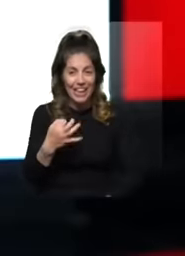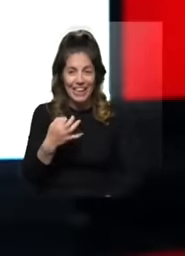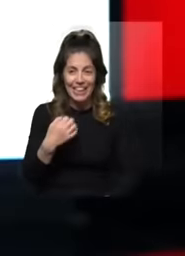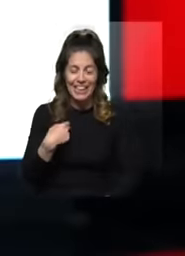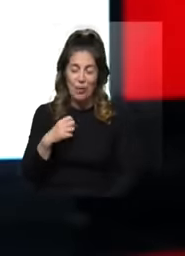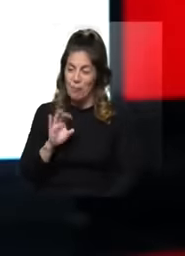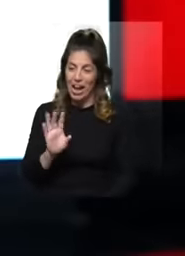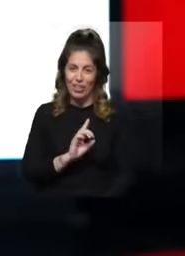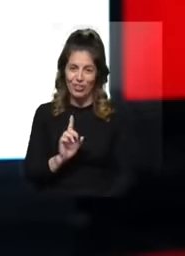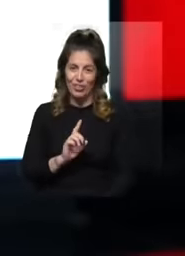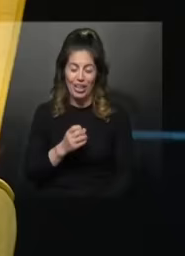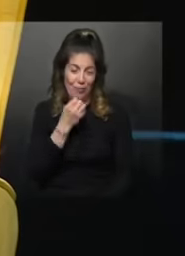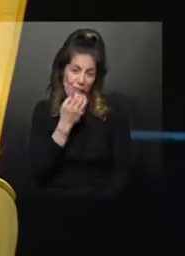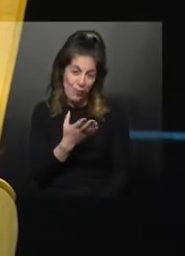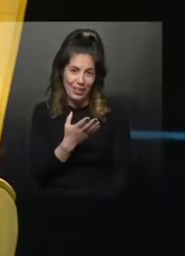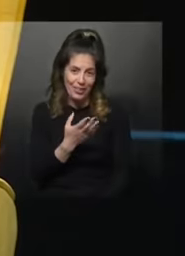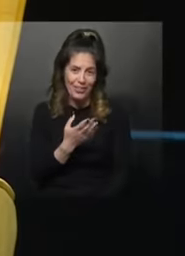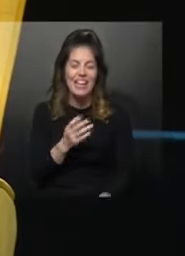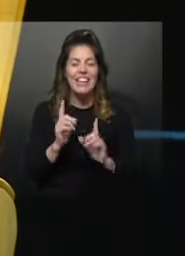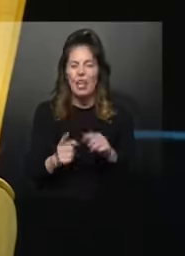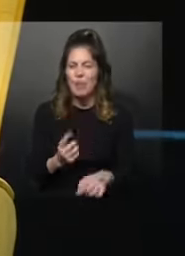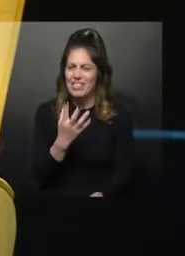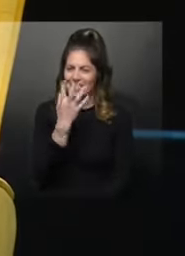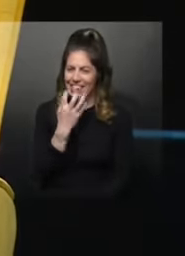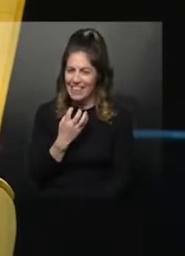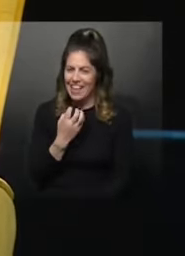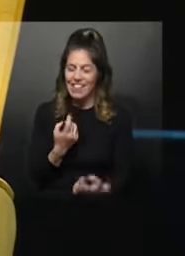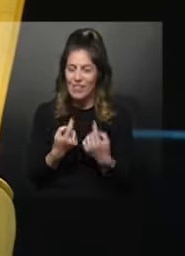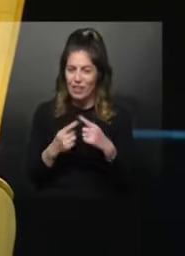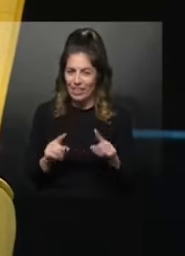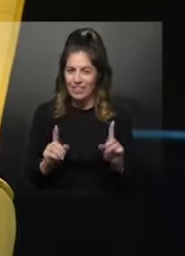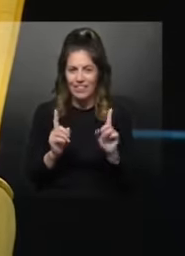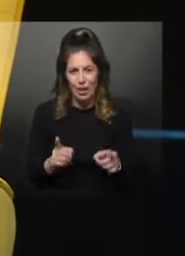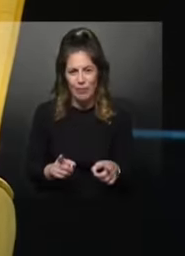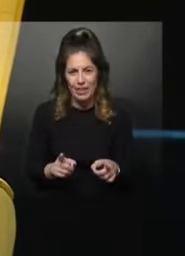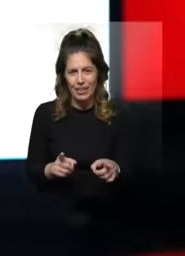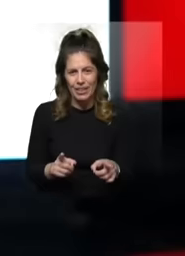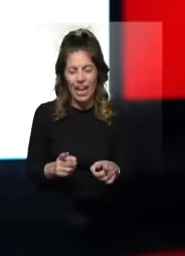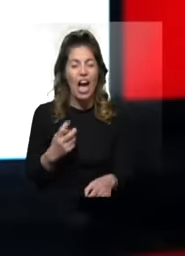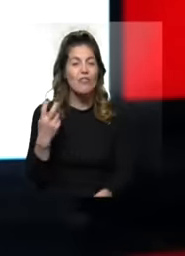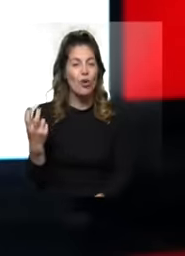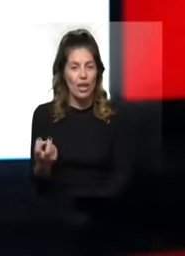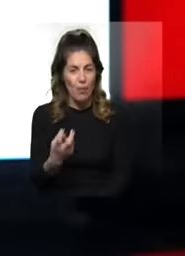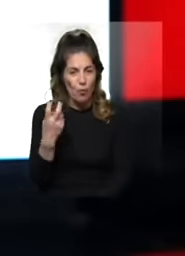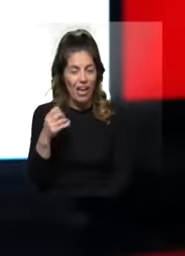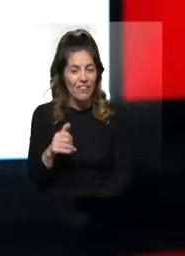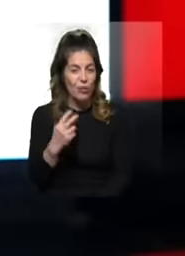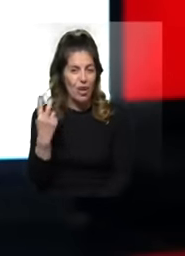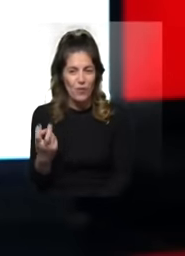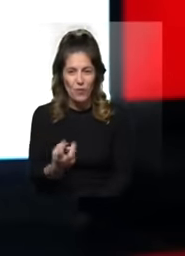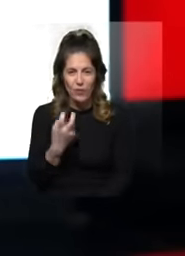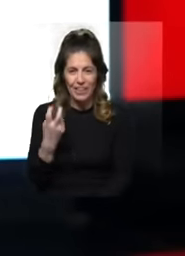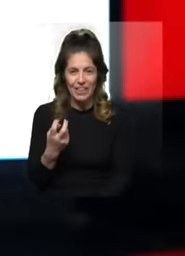malos. No, pero y había otra seriedad, o sea, no sé qué pasaba. Porque había una búsqueda y había